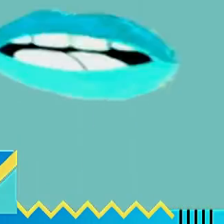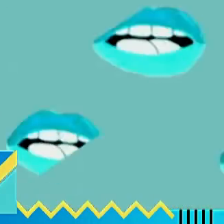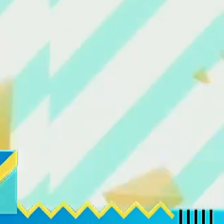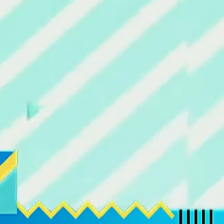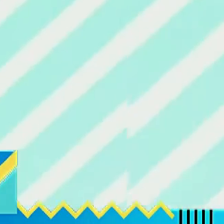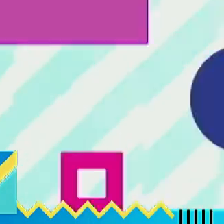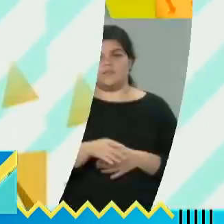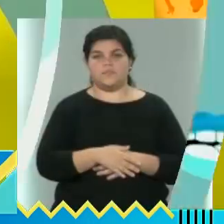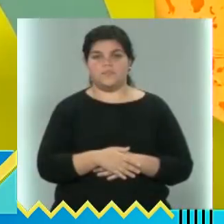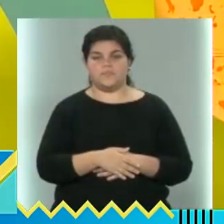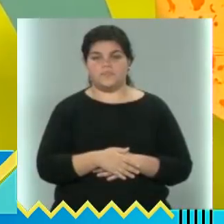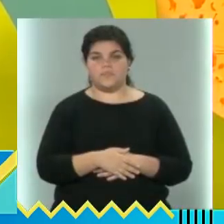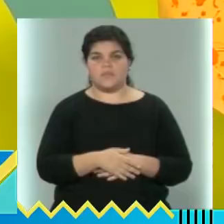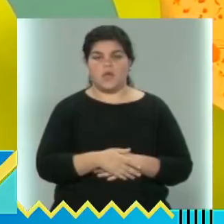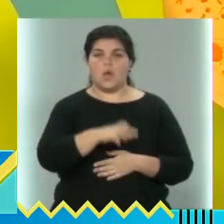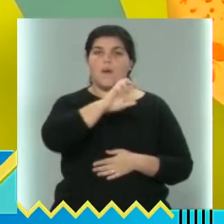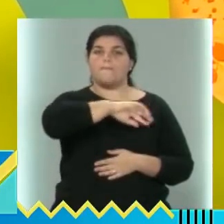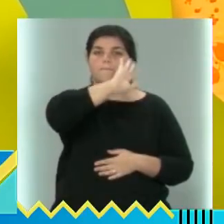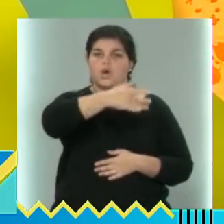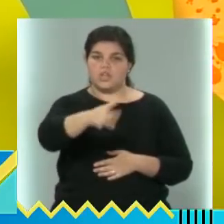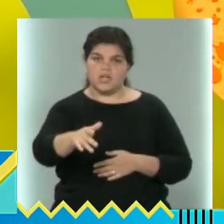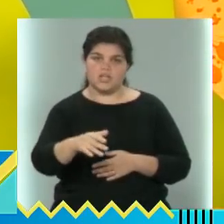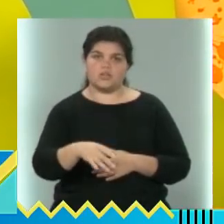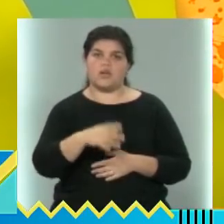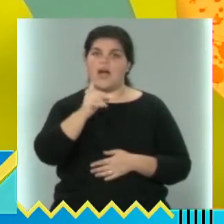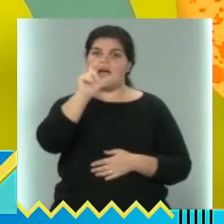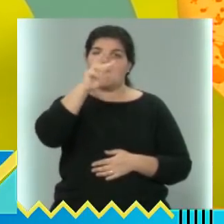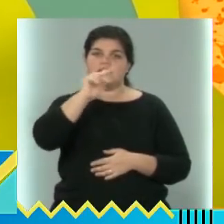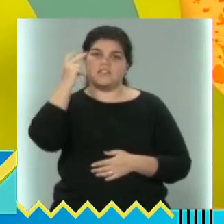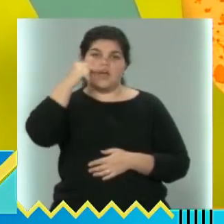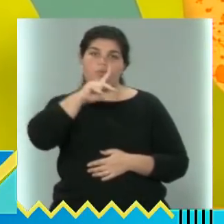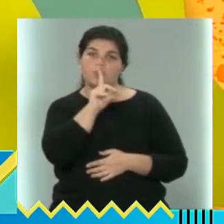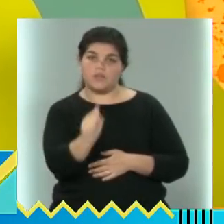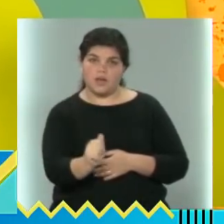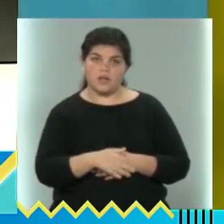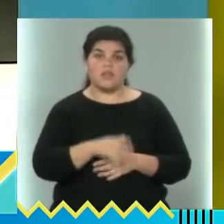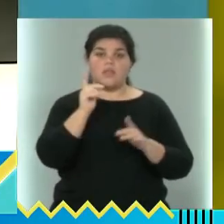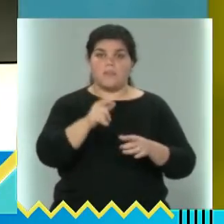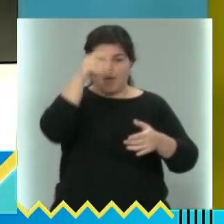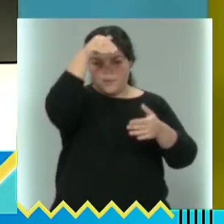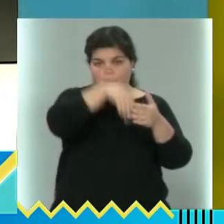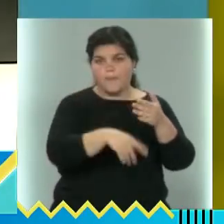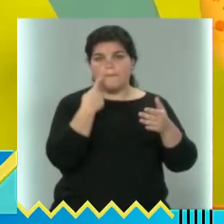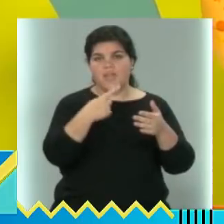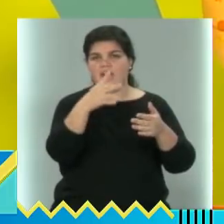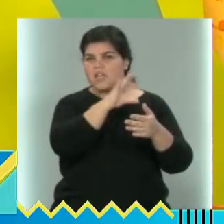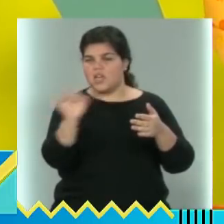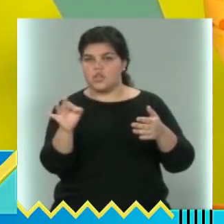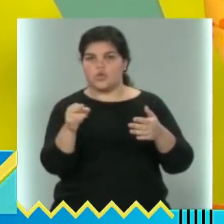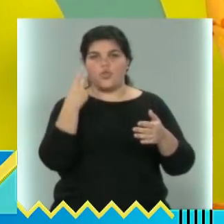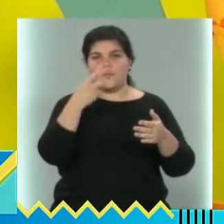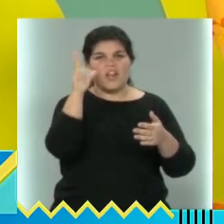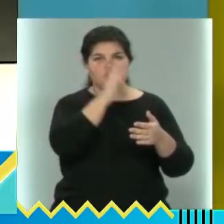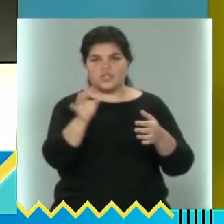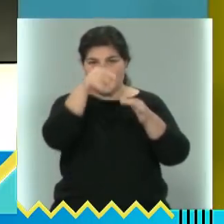Cacheuta o Potrillo que podrían ser de acá, está, digamos, en las partes más someras a 1.500 metros de profundidad, llegando hasta 2.500, 2.800 metros de